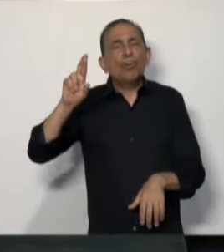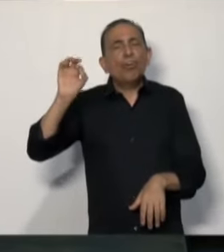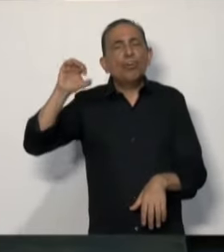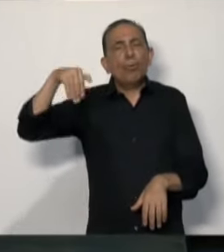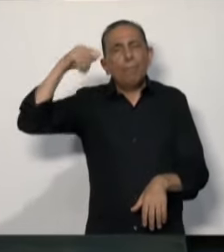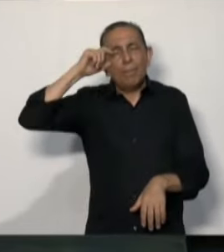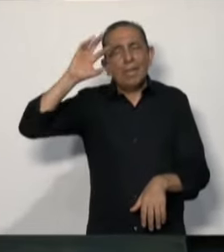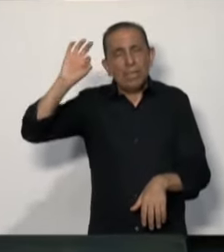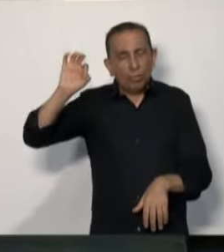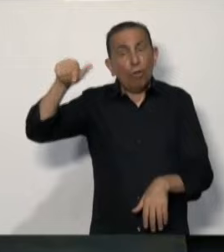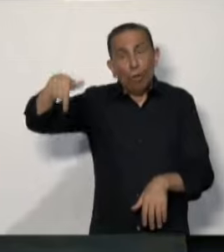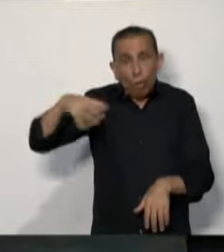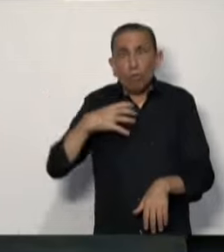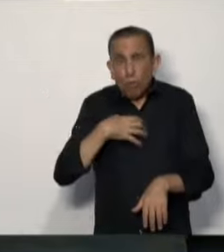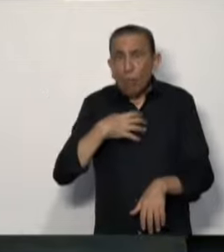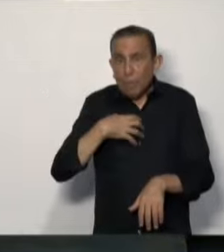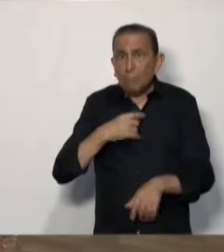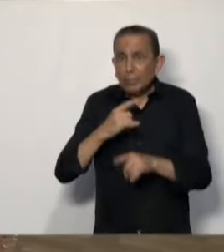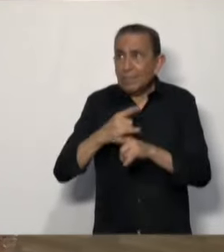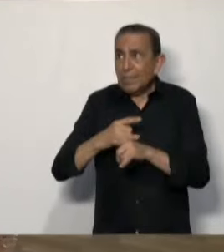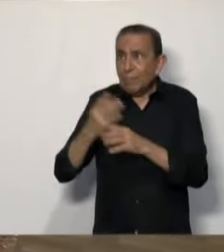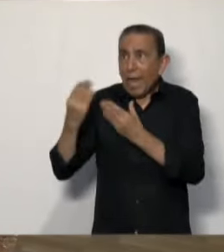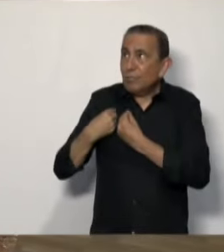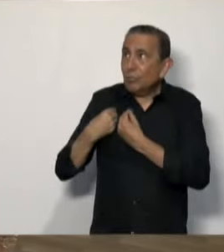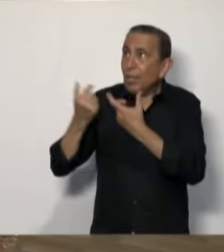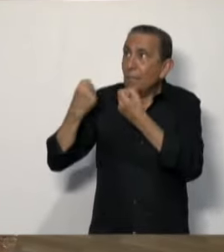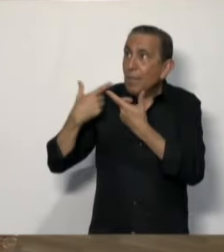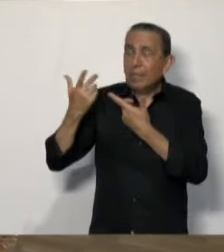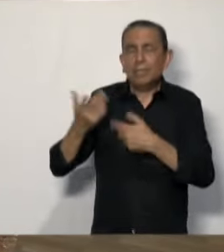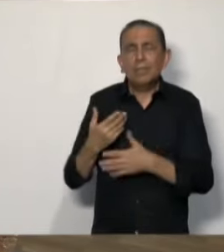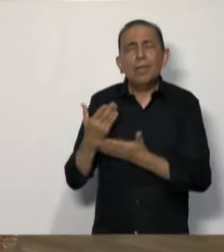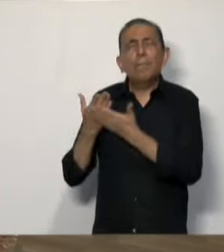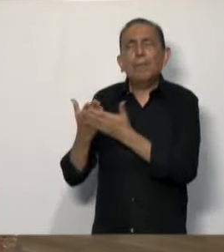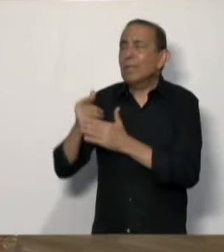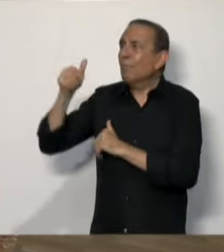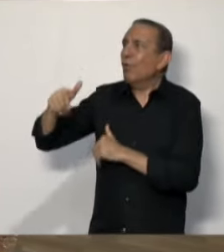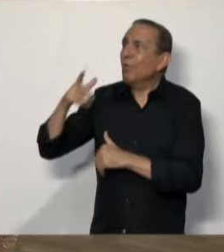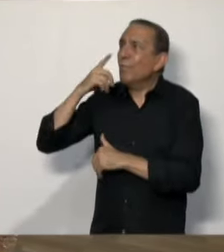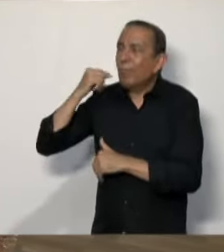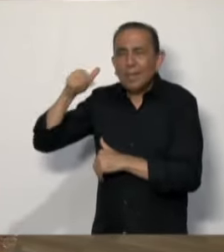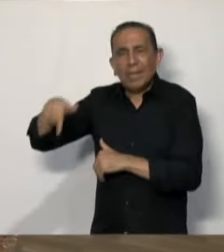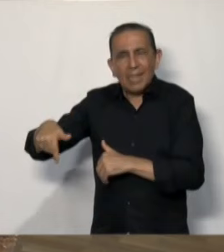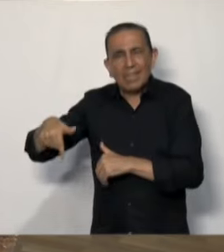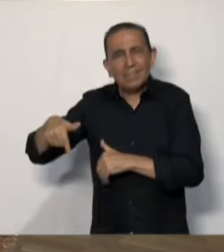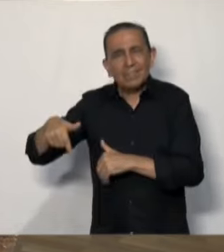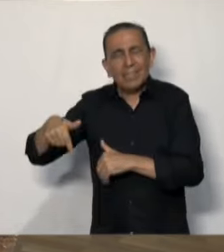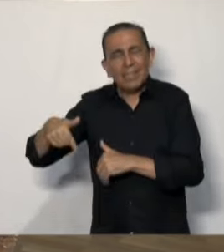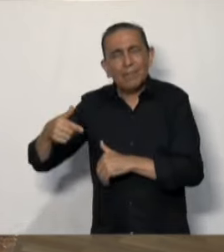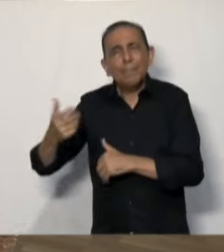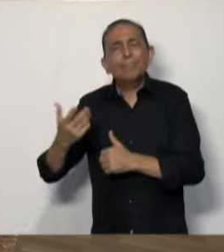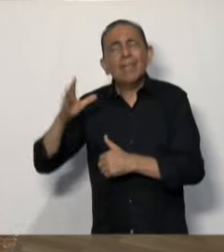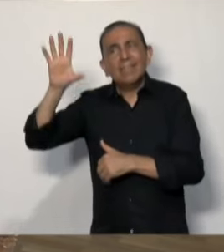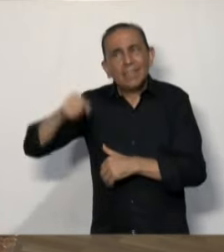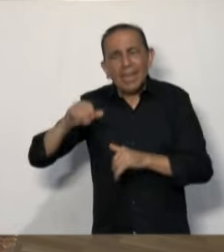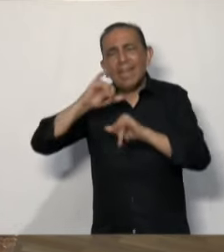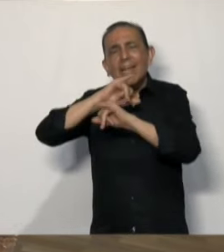intercesión confiamos obtener siempre tu ayuda. Te pedimos, Padre, que esta víctima de reconciliación traiga la